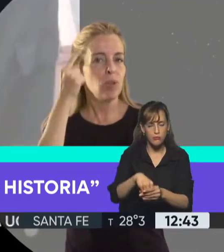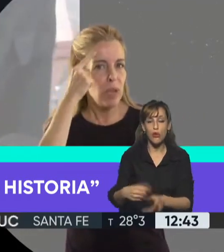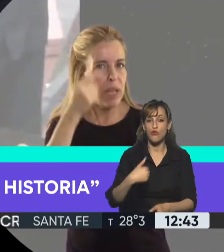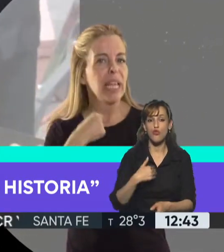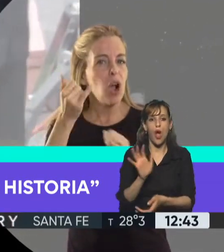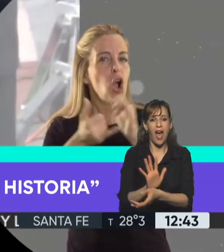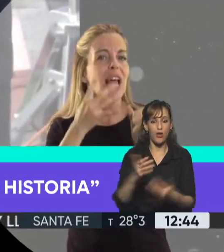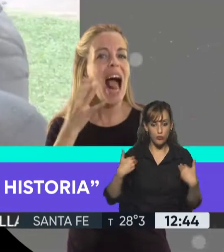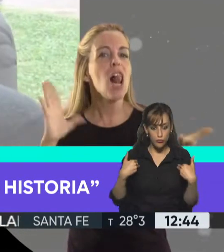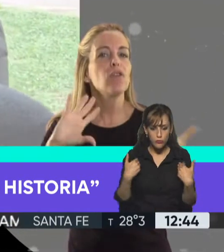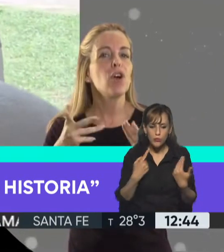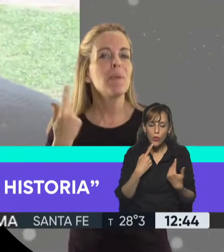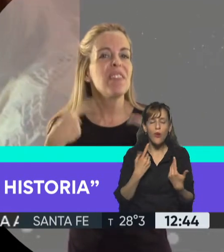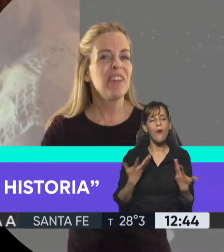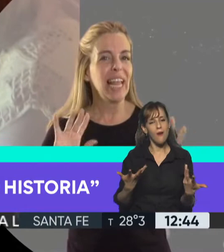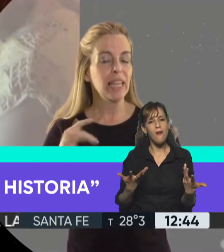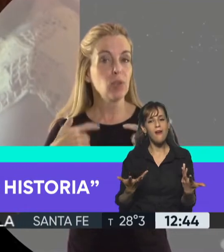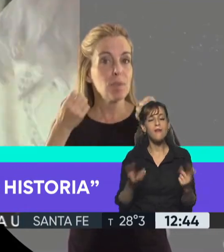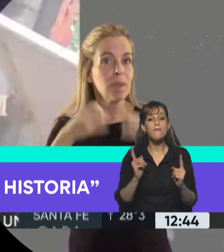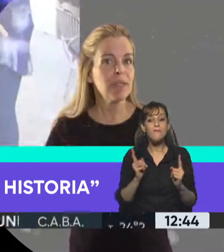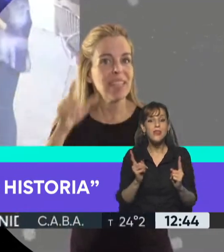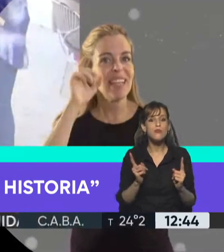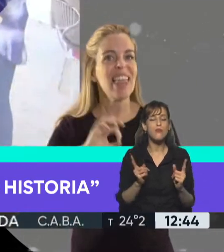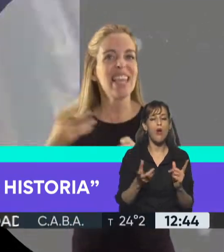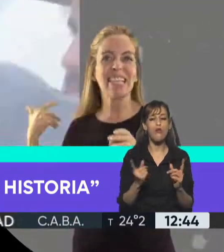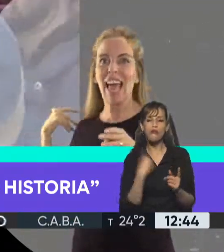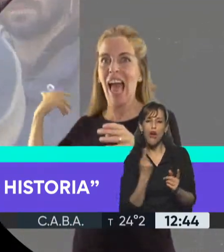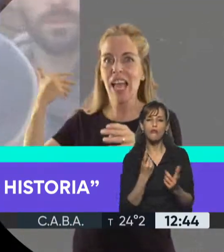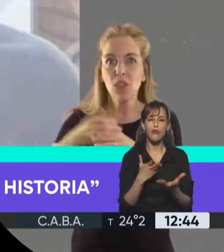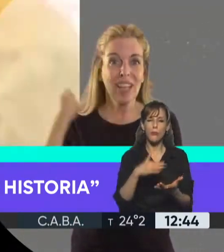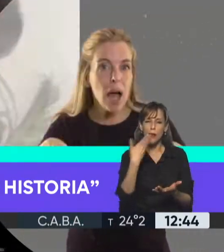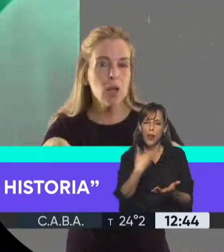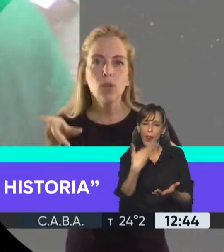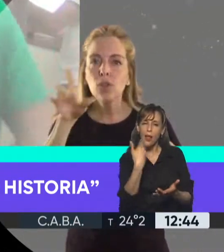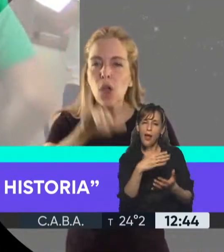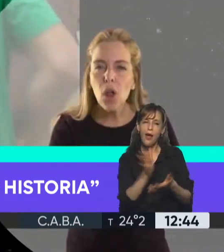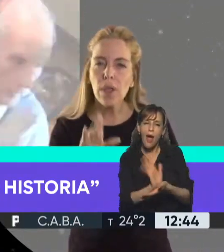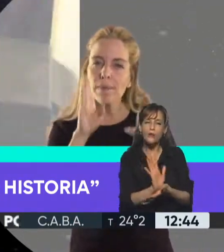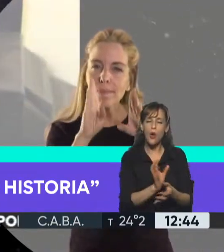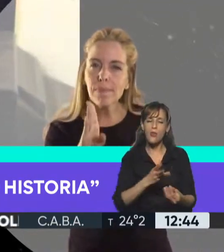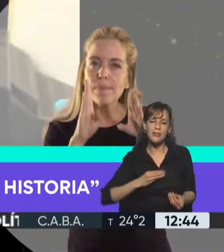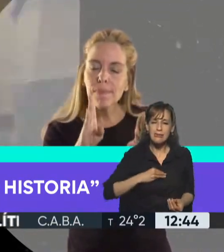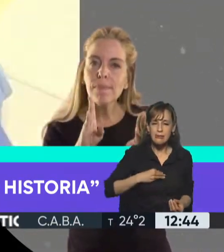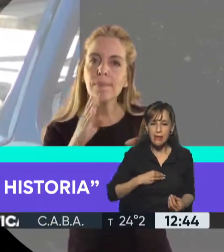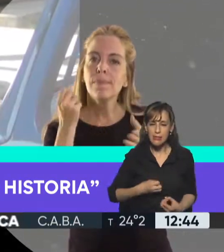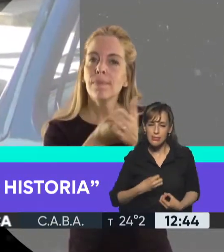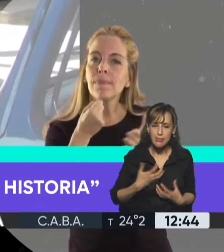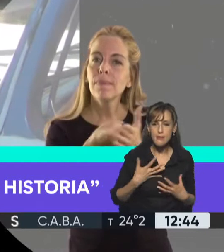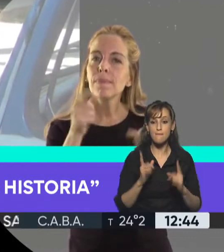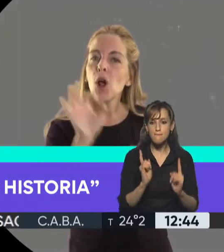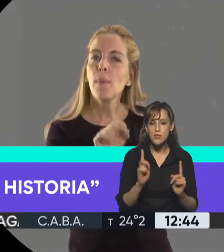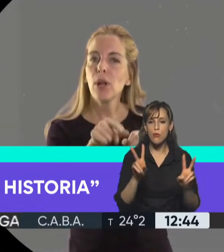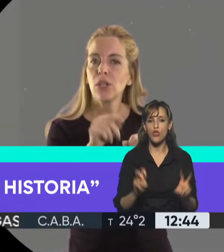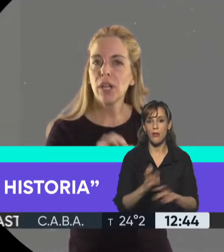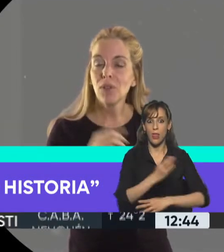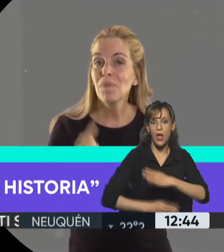a nosotros nos pasa por el cuerpo lo que tenemos que representar, y en este caso particular, el caso de la discapacidad,